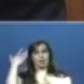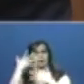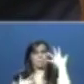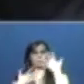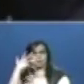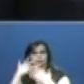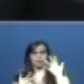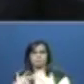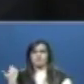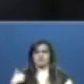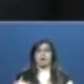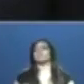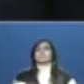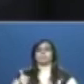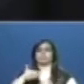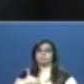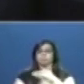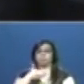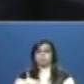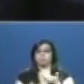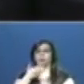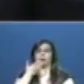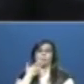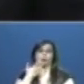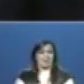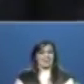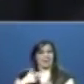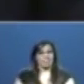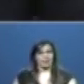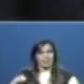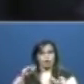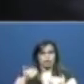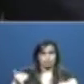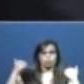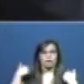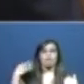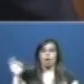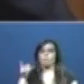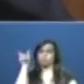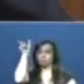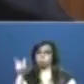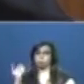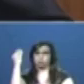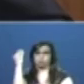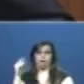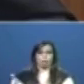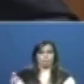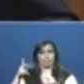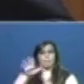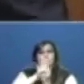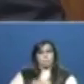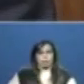novedades como la generalización de las declaraciones responsables o la figura de la autorización provisional que se